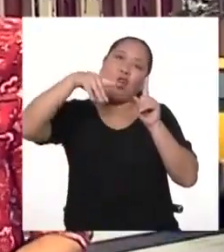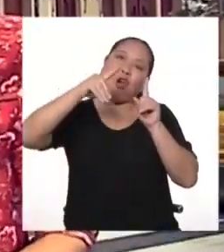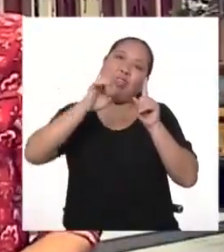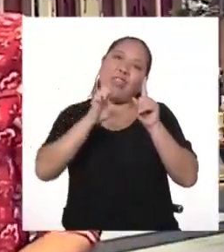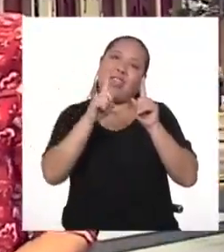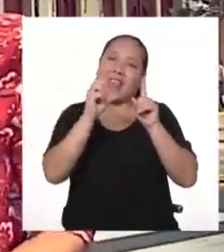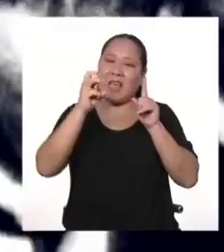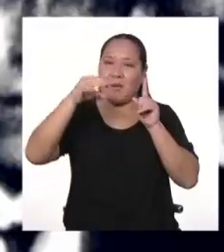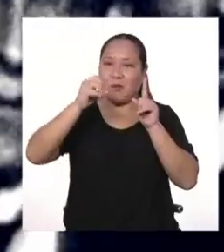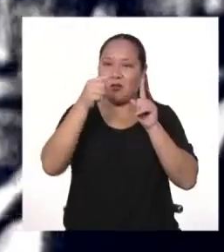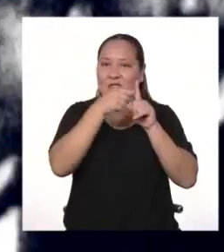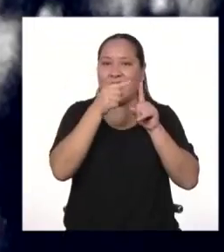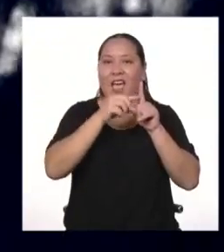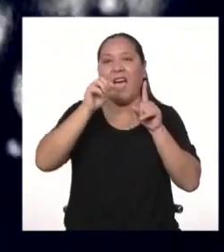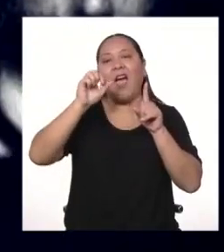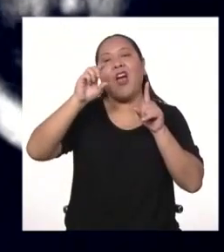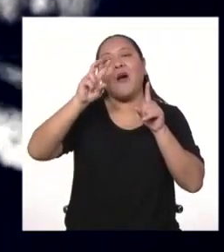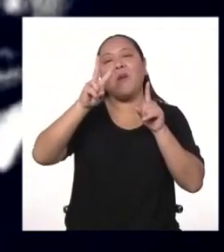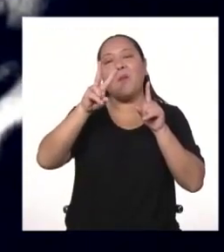Valdelomar.